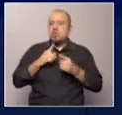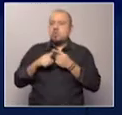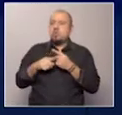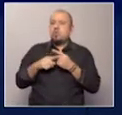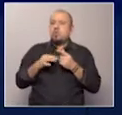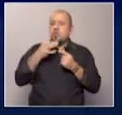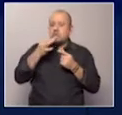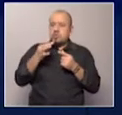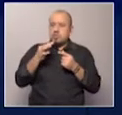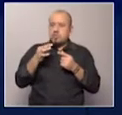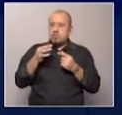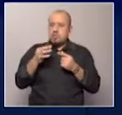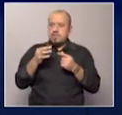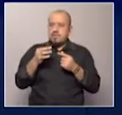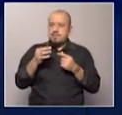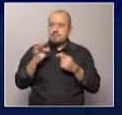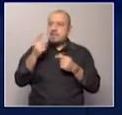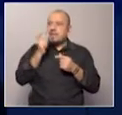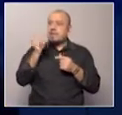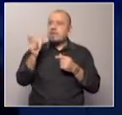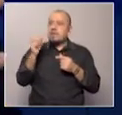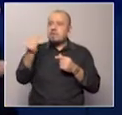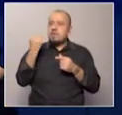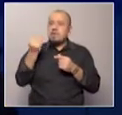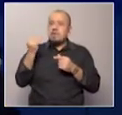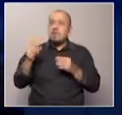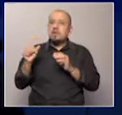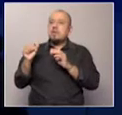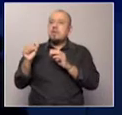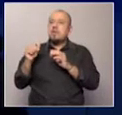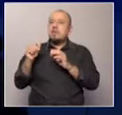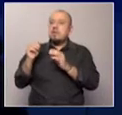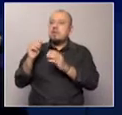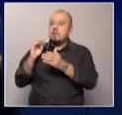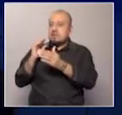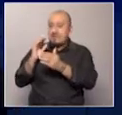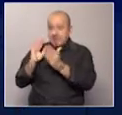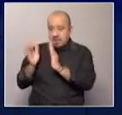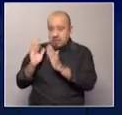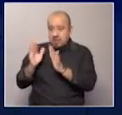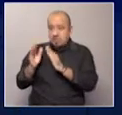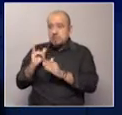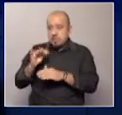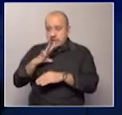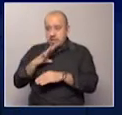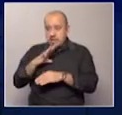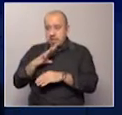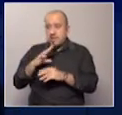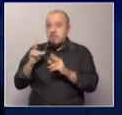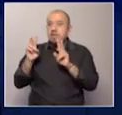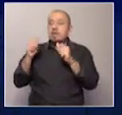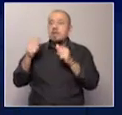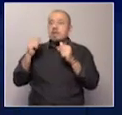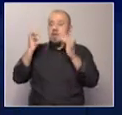es la palabra clave es 6 tratamiento tratamiento para la reinserción social para la reeducación